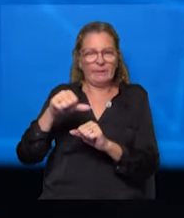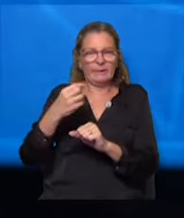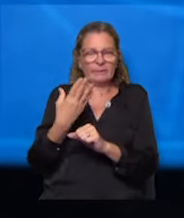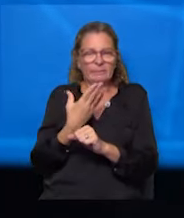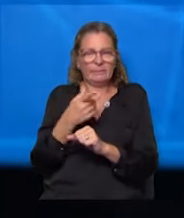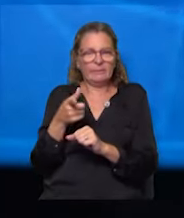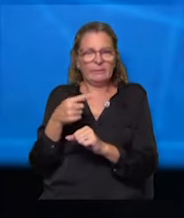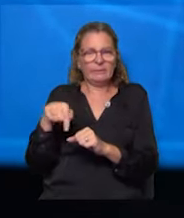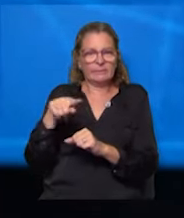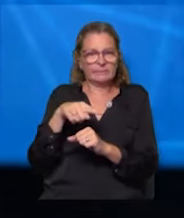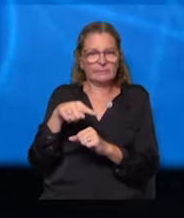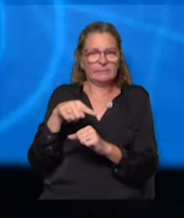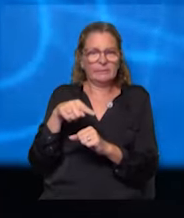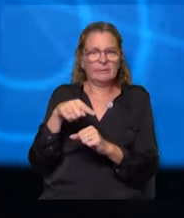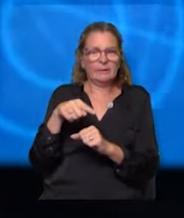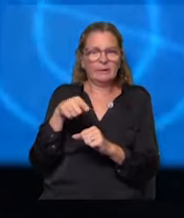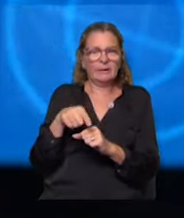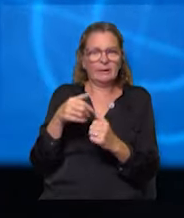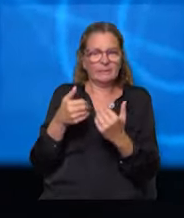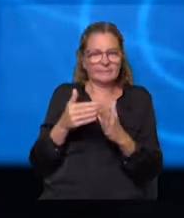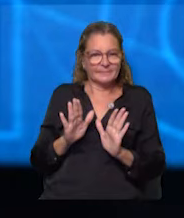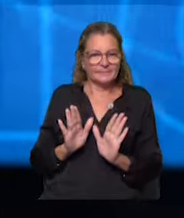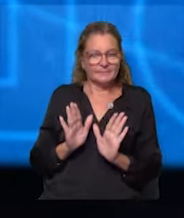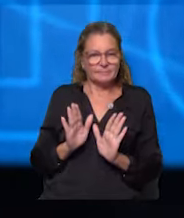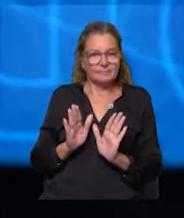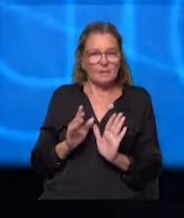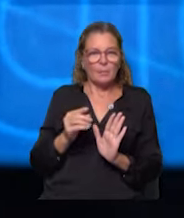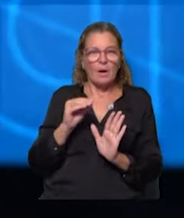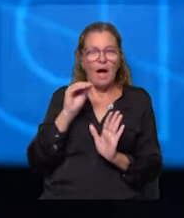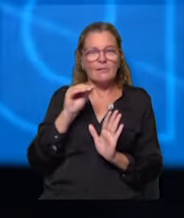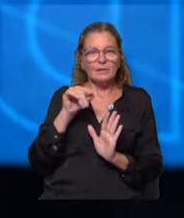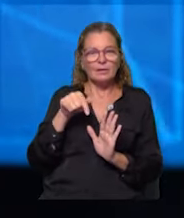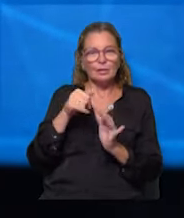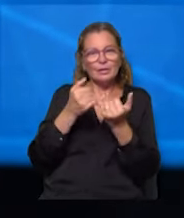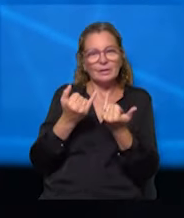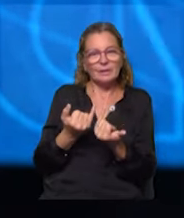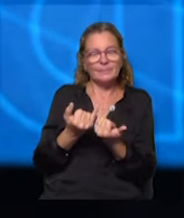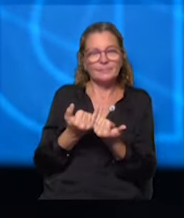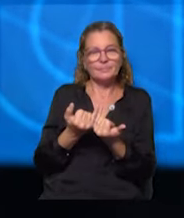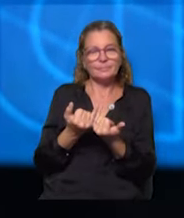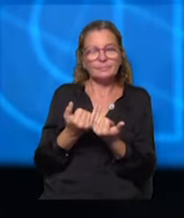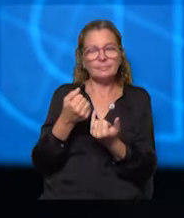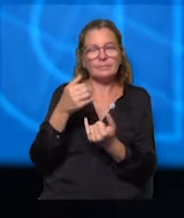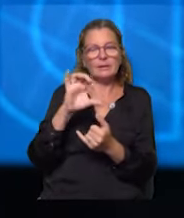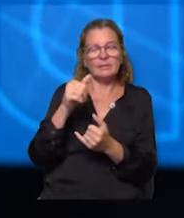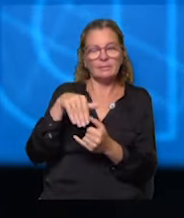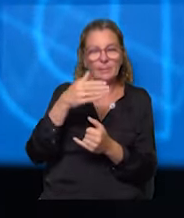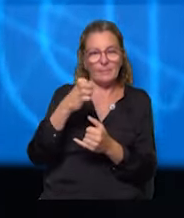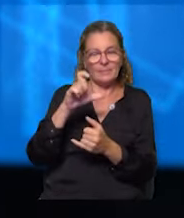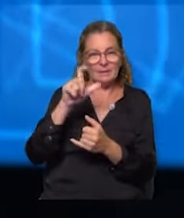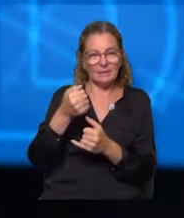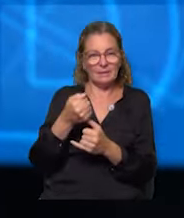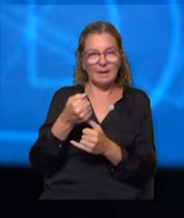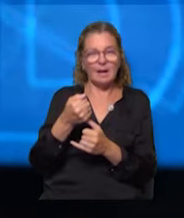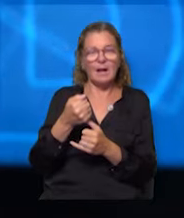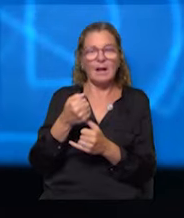puede ir nosotros eh A partir de lo que de los pronunciamientos de estos días el de asamblea Uruguay el del partido dem